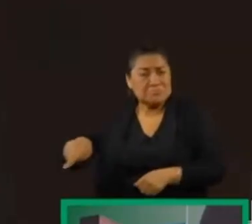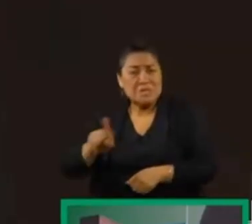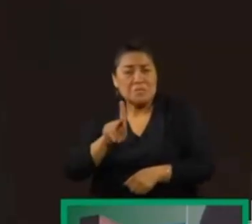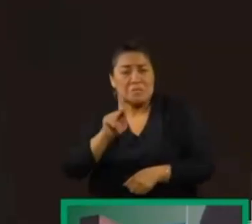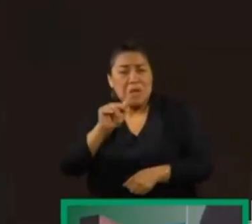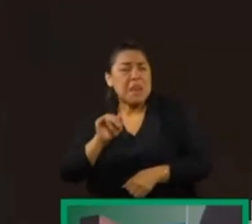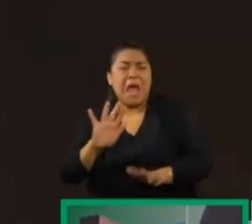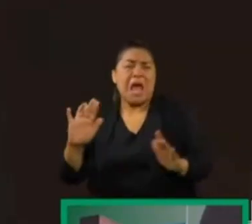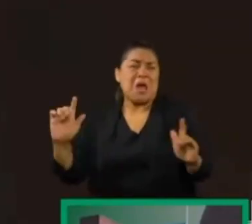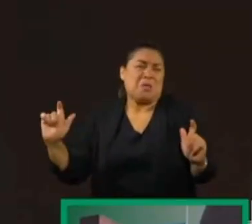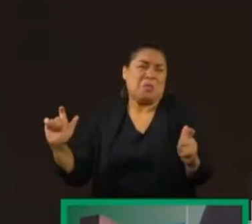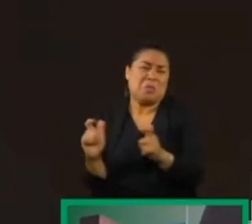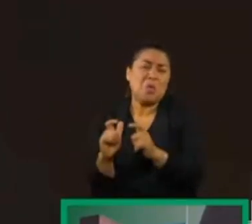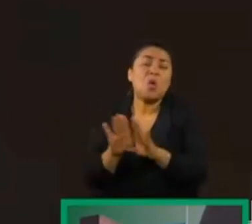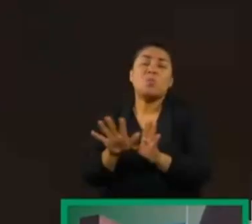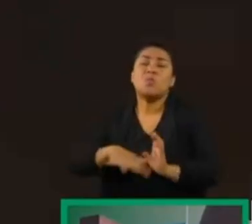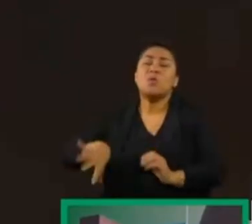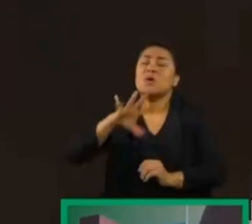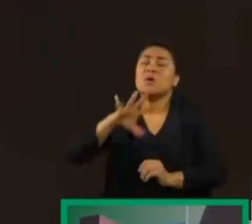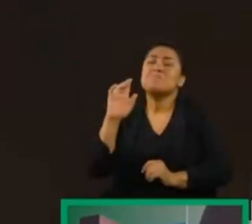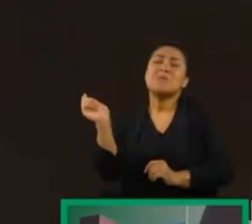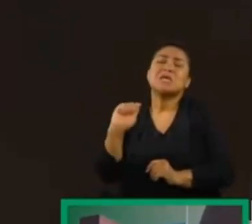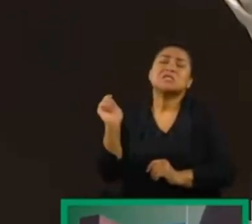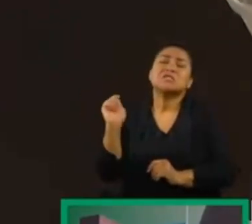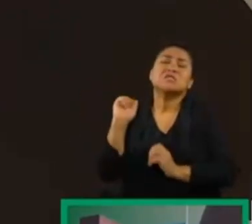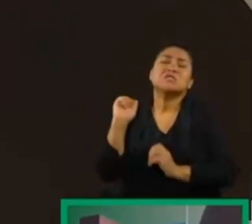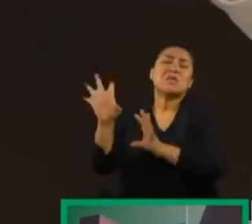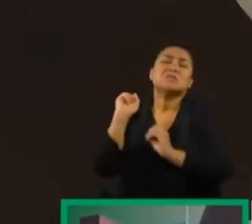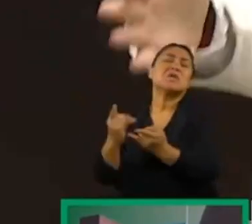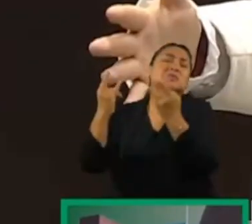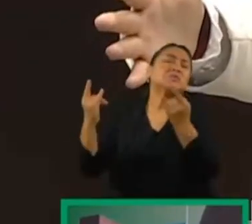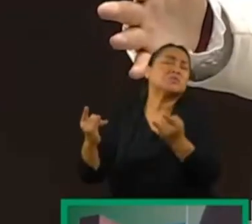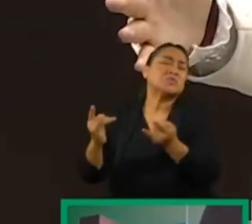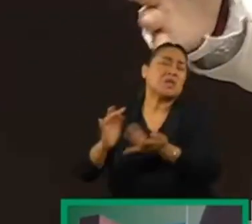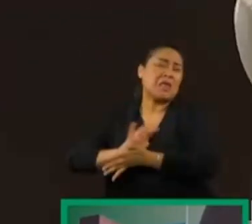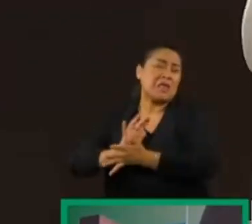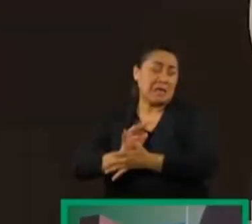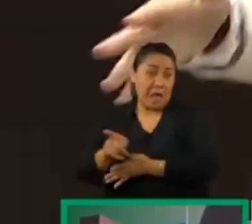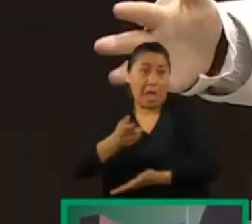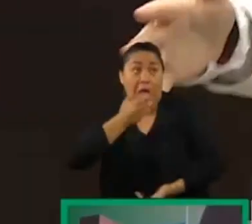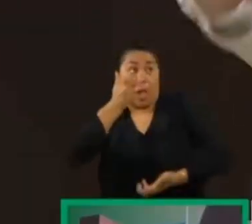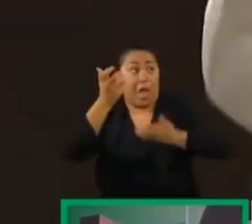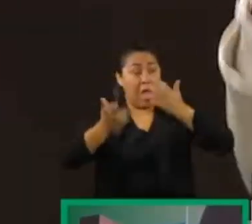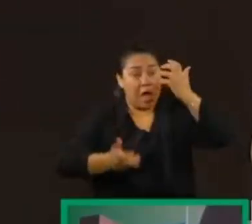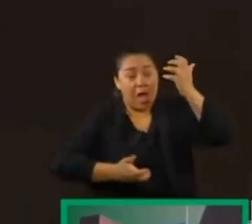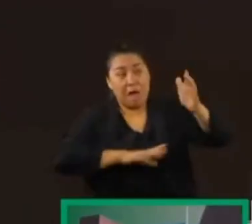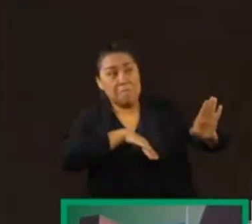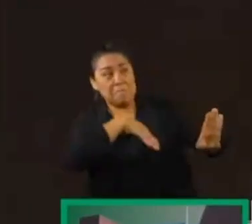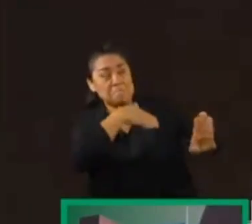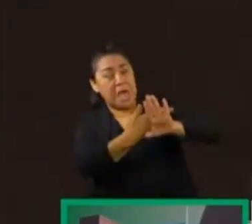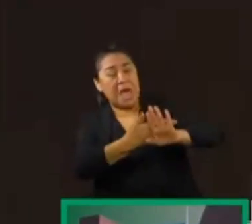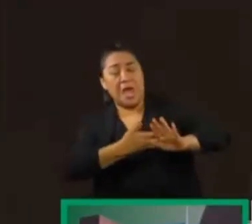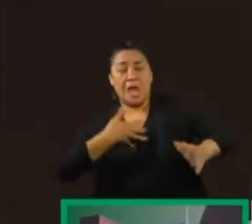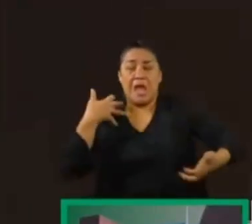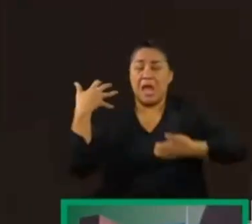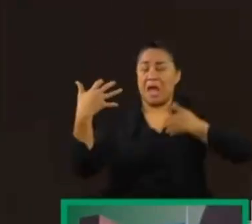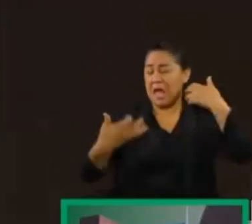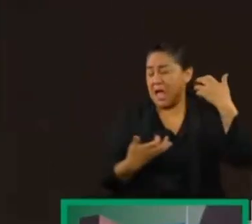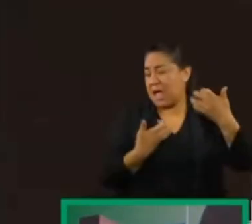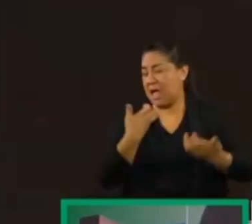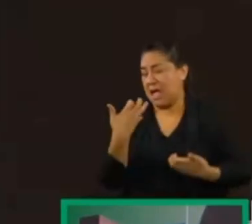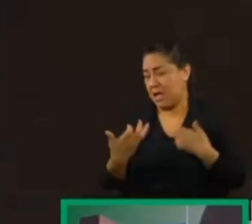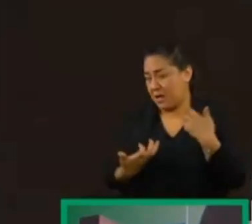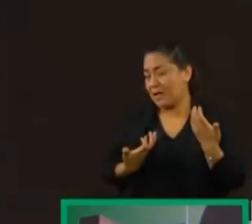disminuida, que está en el basurero de la historia, que por eso grita, blasfema y está enojada,